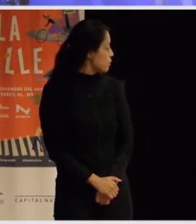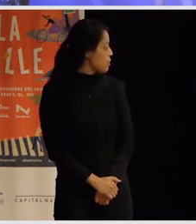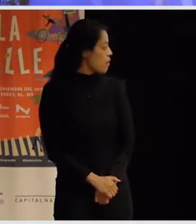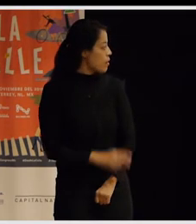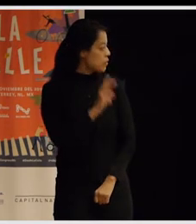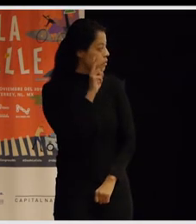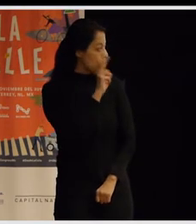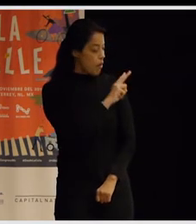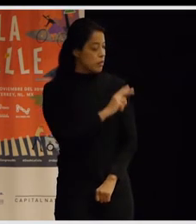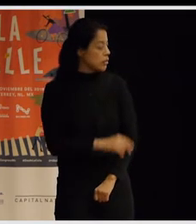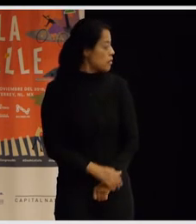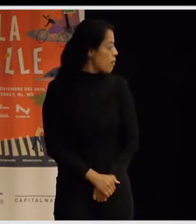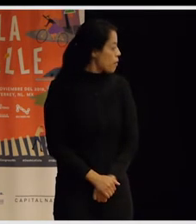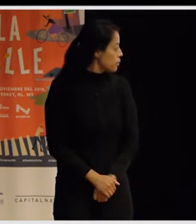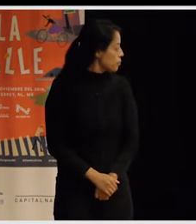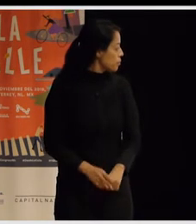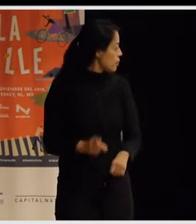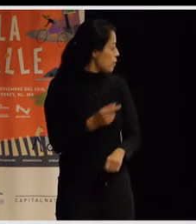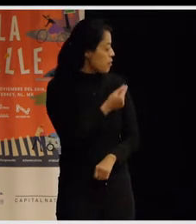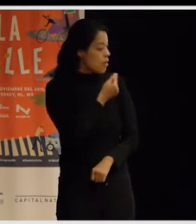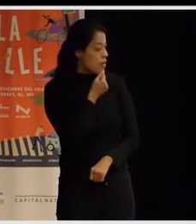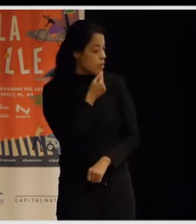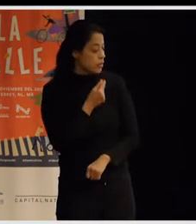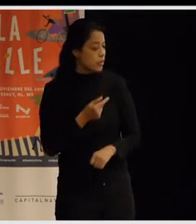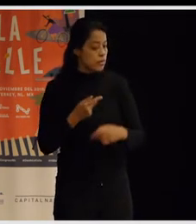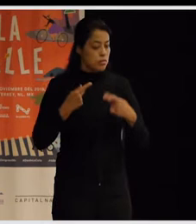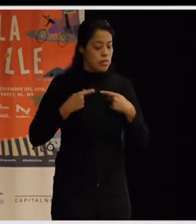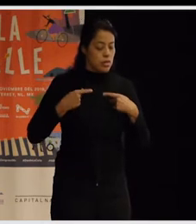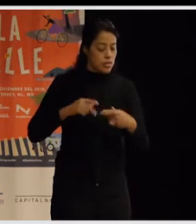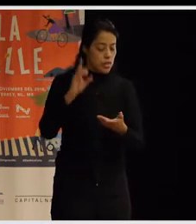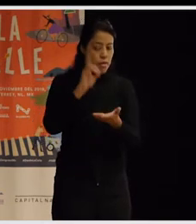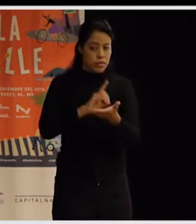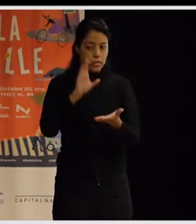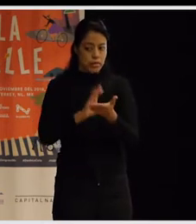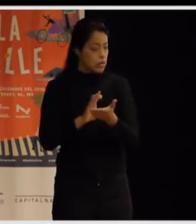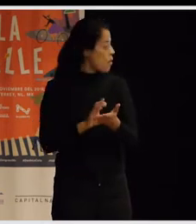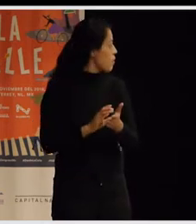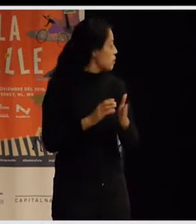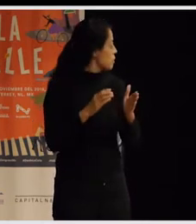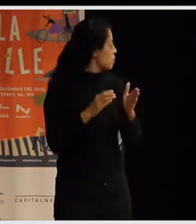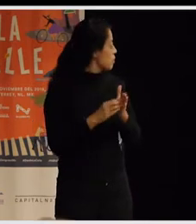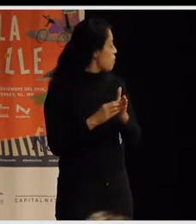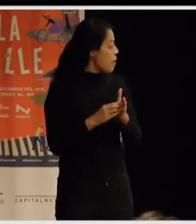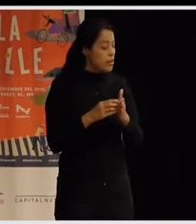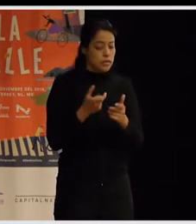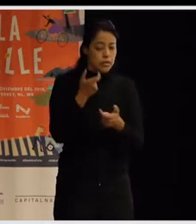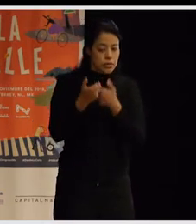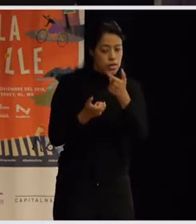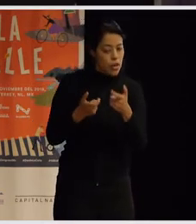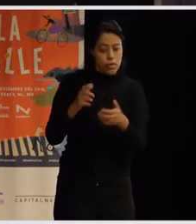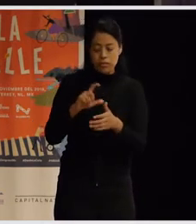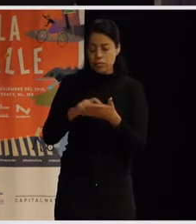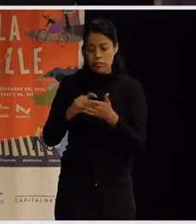esos son los días mundiales de la bicicleta no se fijan llegan niños personas con discapacidad con la caja chica hacemos locura el